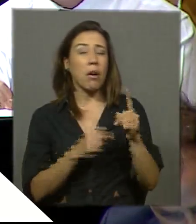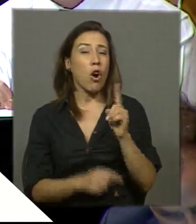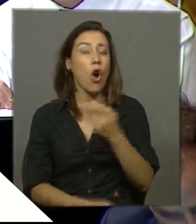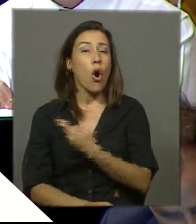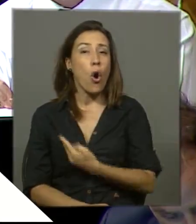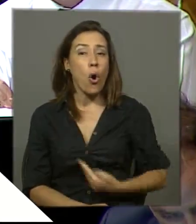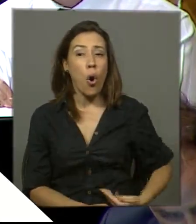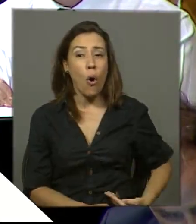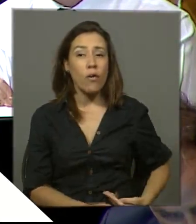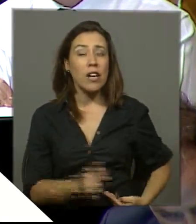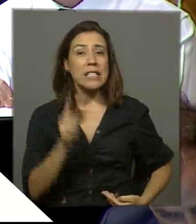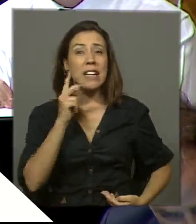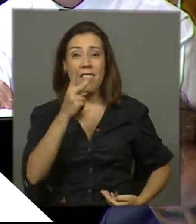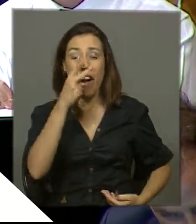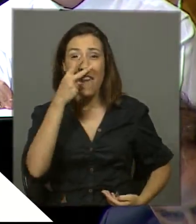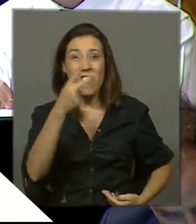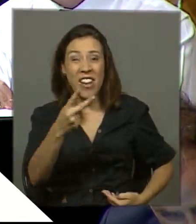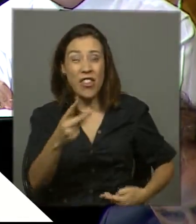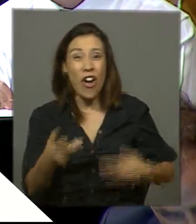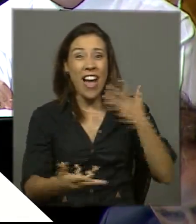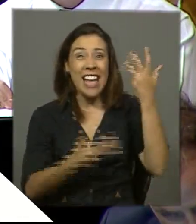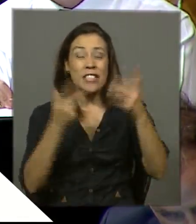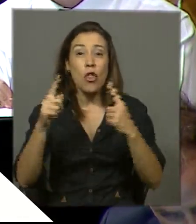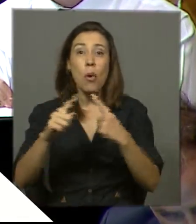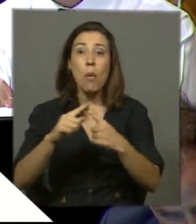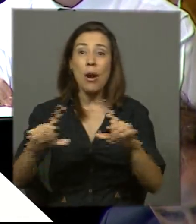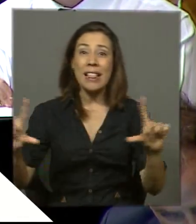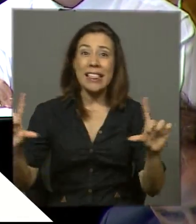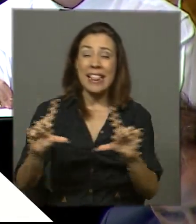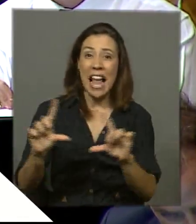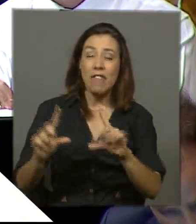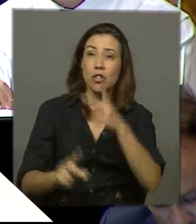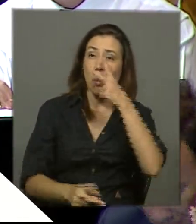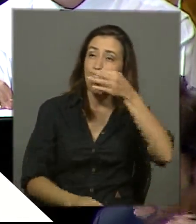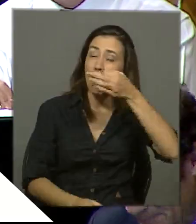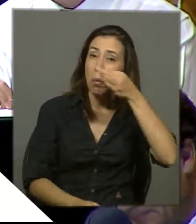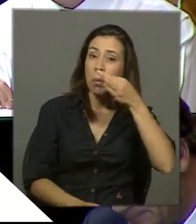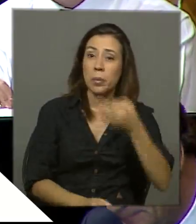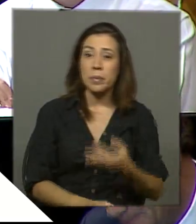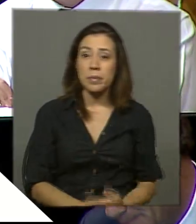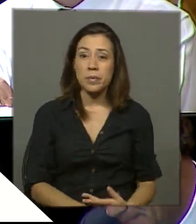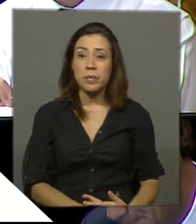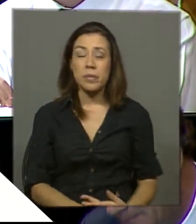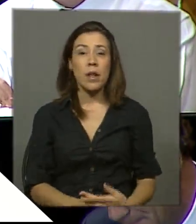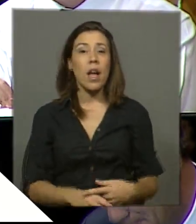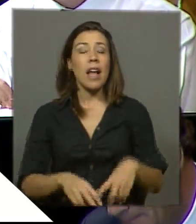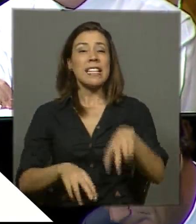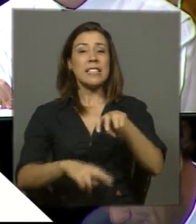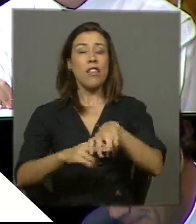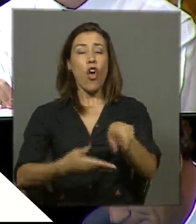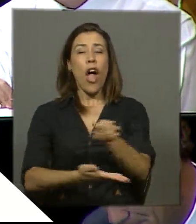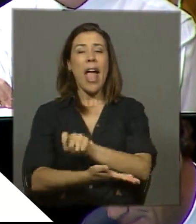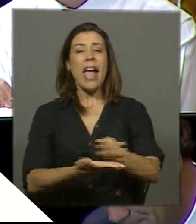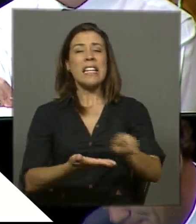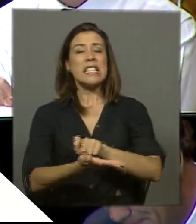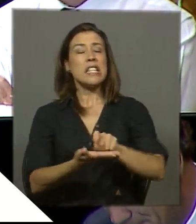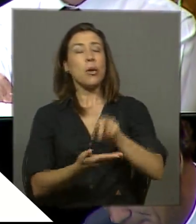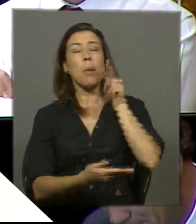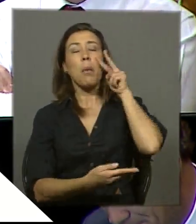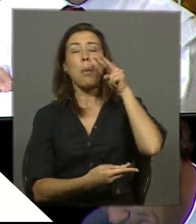gobierno estaba viendo los incendios por televisión desde los escritorios veían